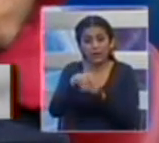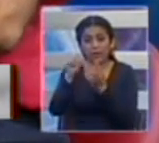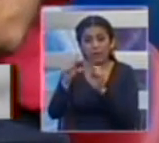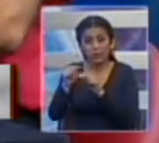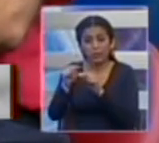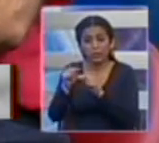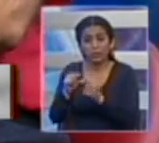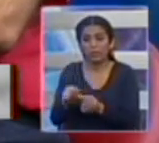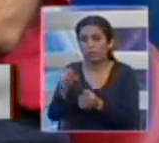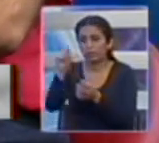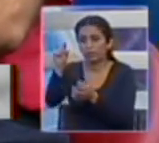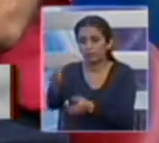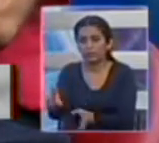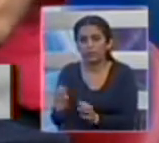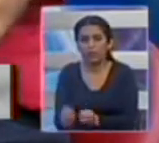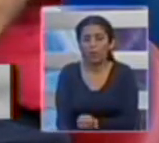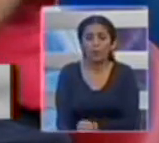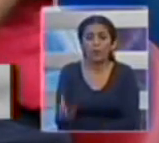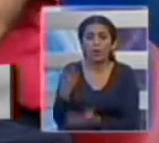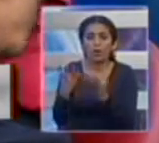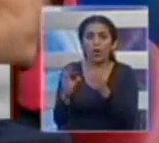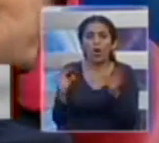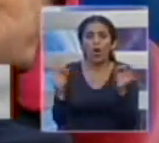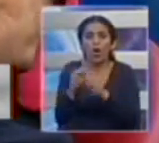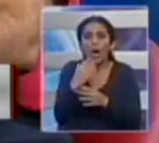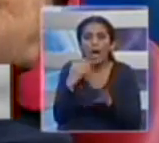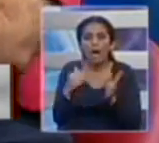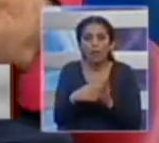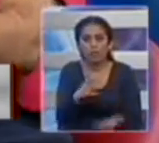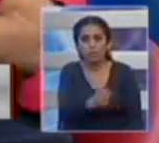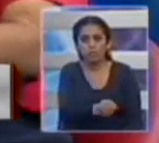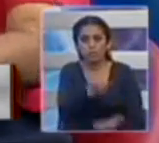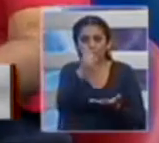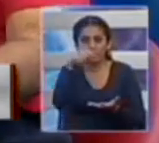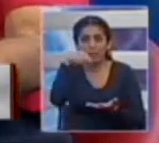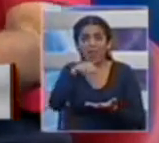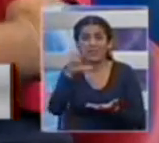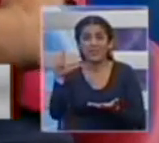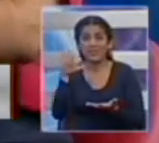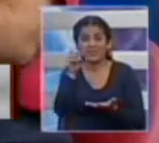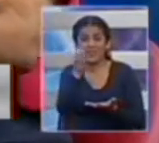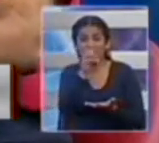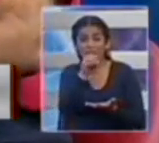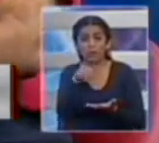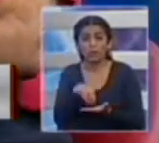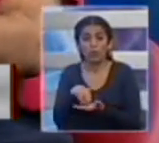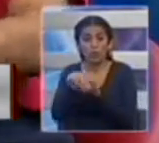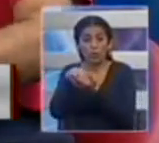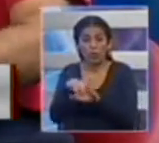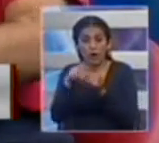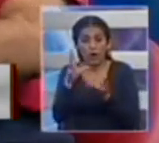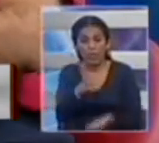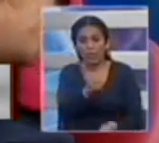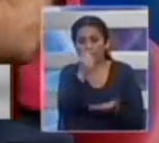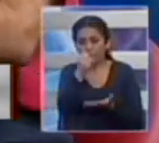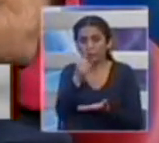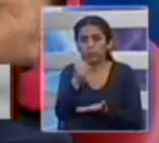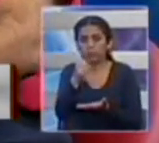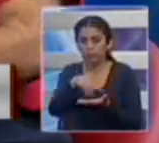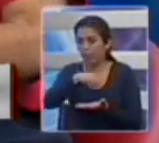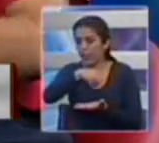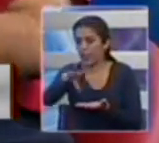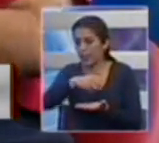echo una funda que tiene 500 gramos. Obviamente la explosión va a ser mucho mayor, va a haber una